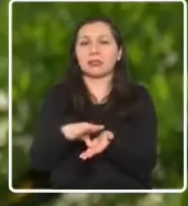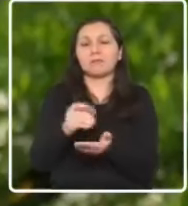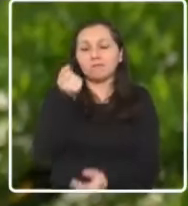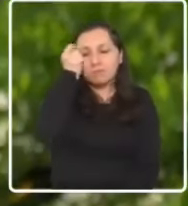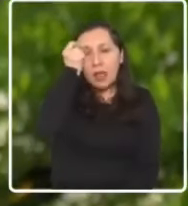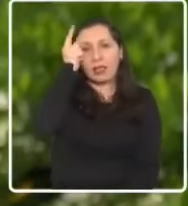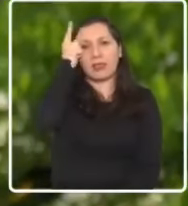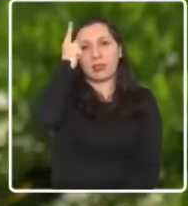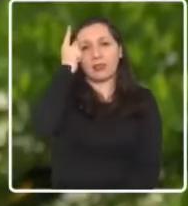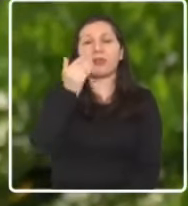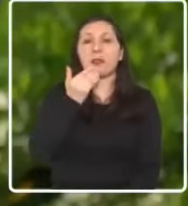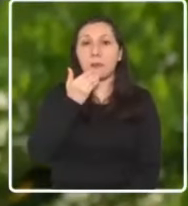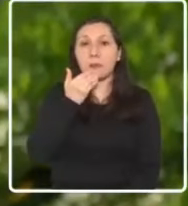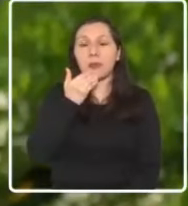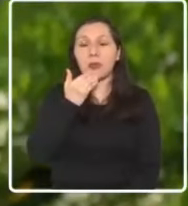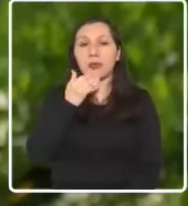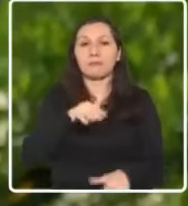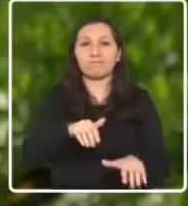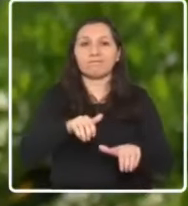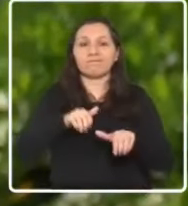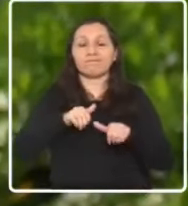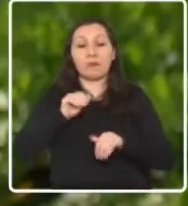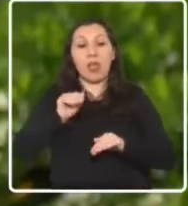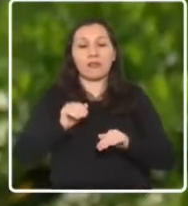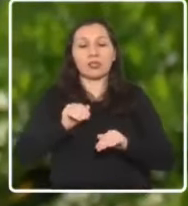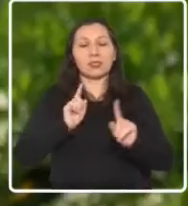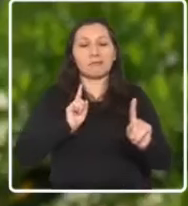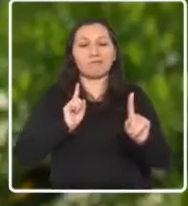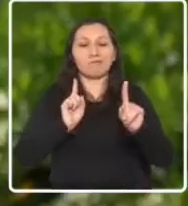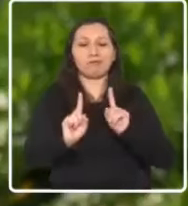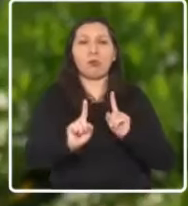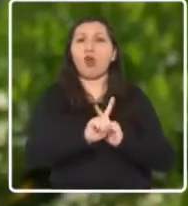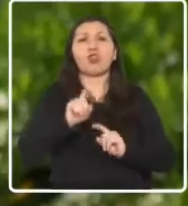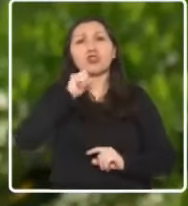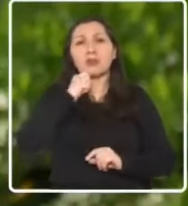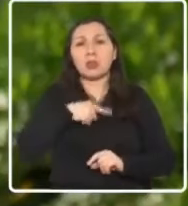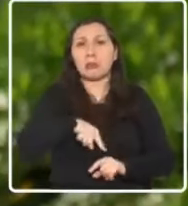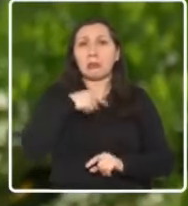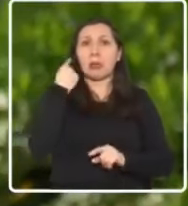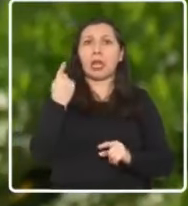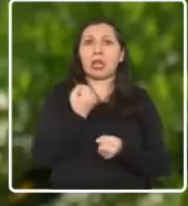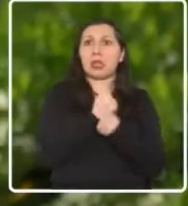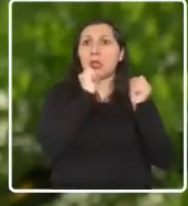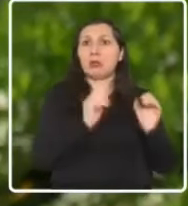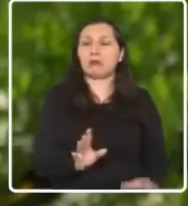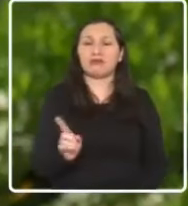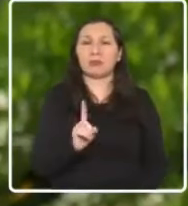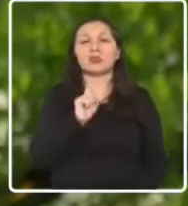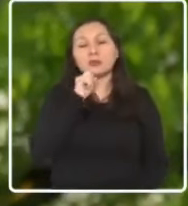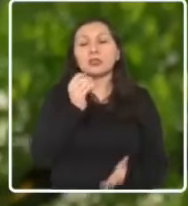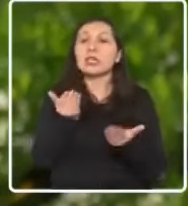comprende que ceder en ciertas ocasiones no es claudicar ni sinónimo de derrota, sino